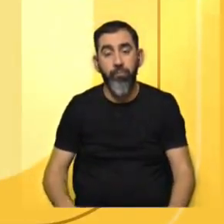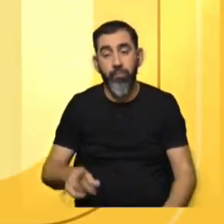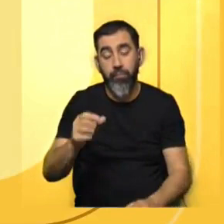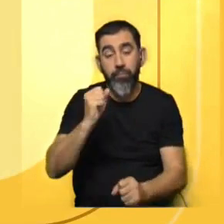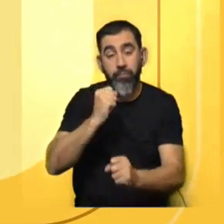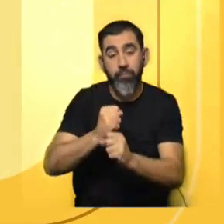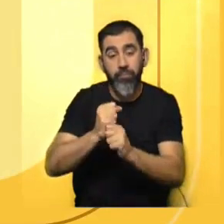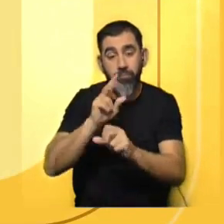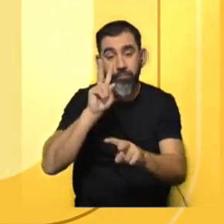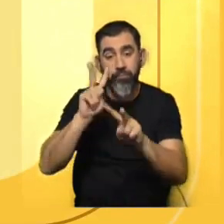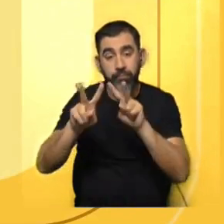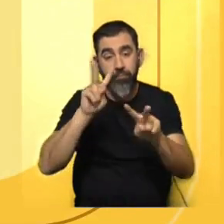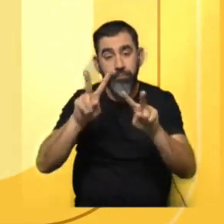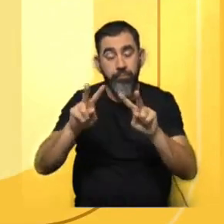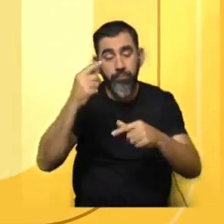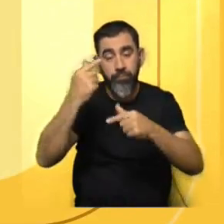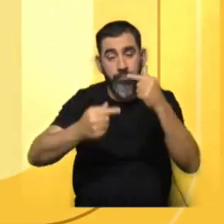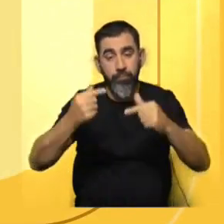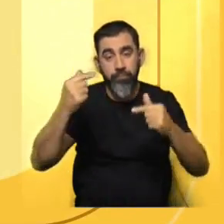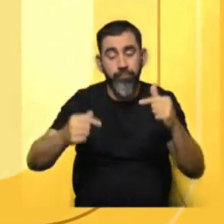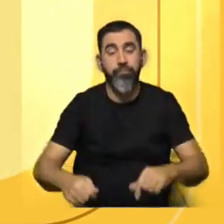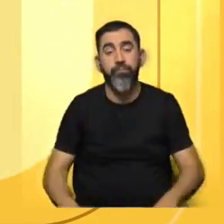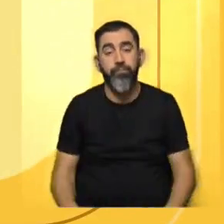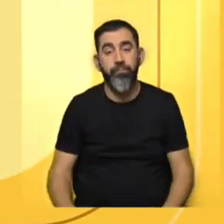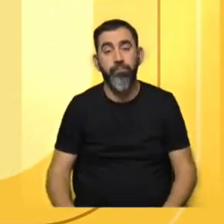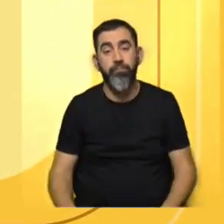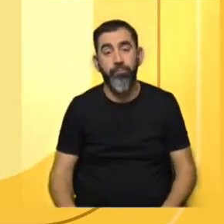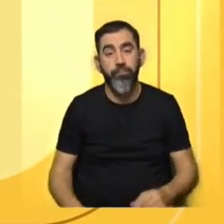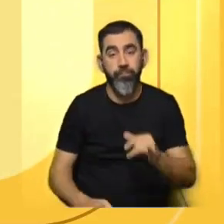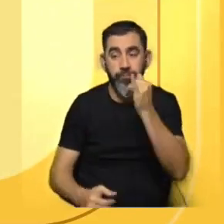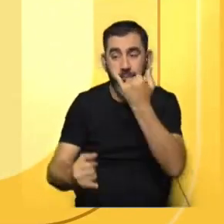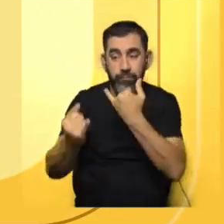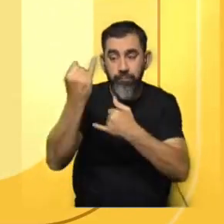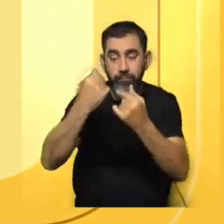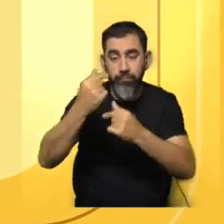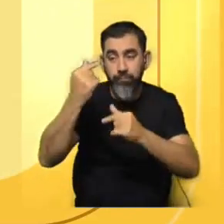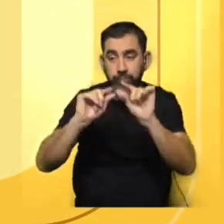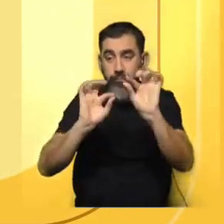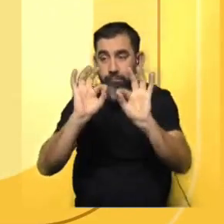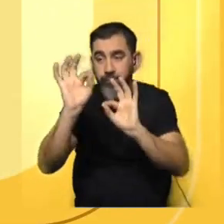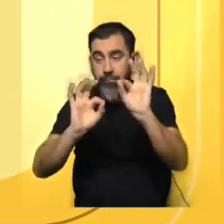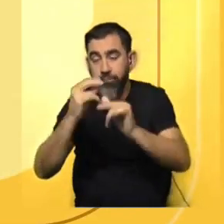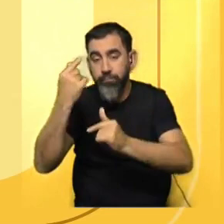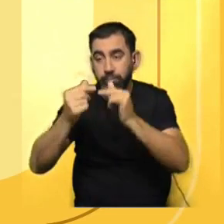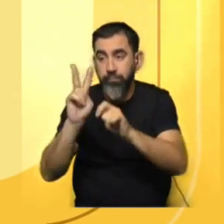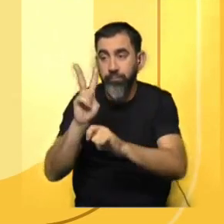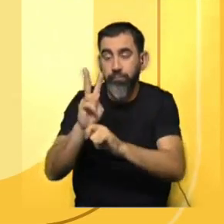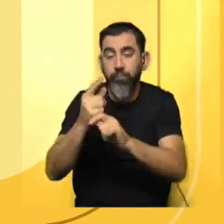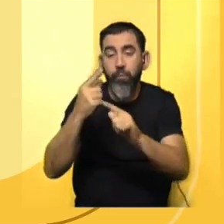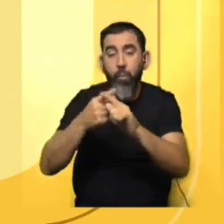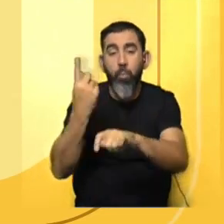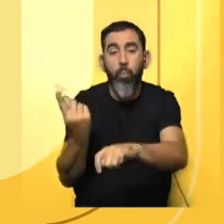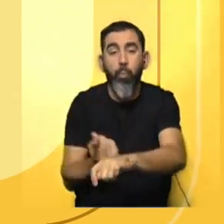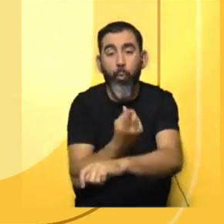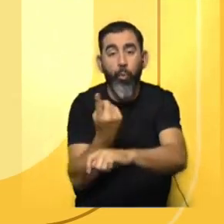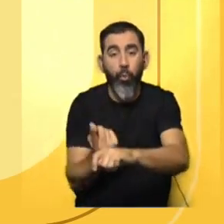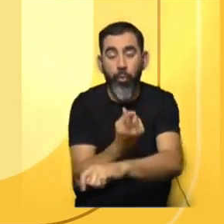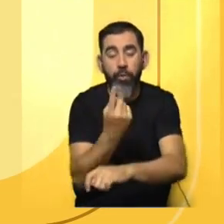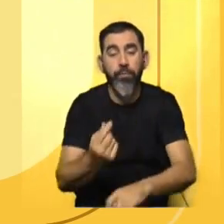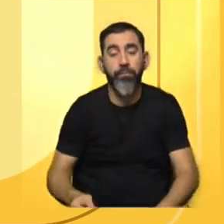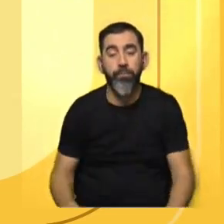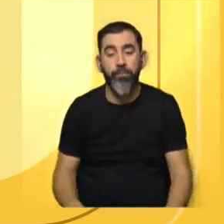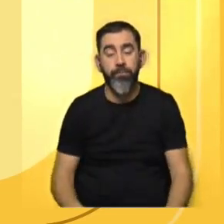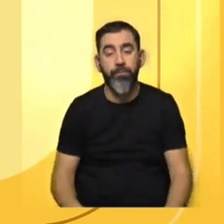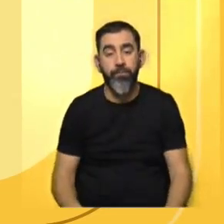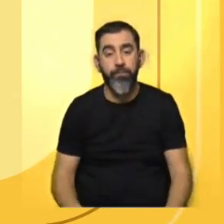los observadores meteorológicos, donde toman las diferentes medidas de diferentes variables cada hora. Y bueno,